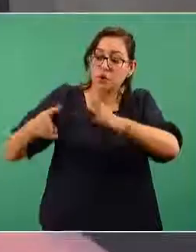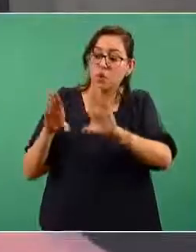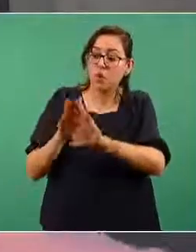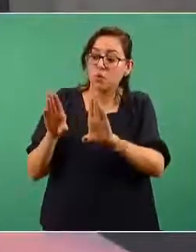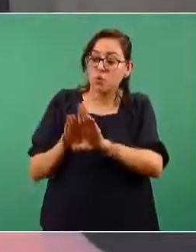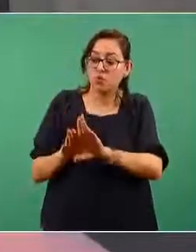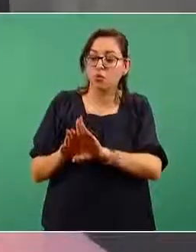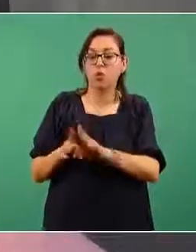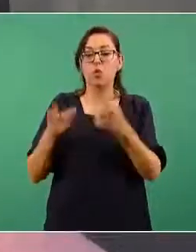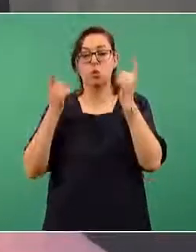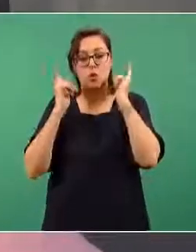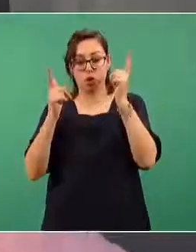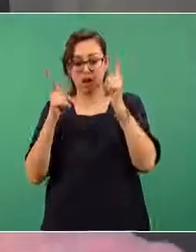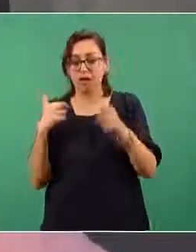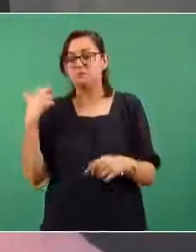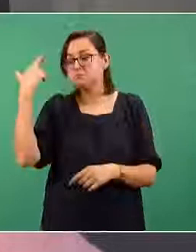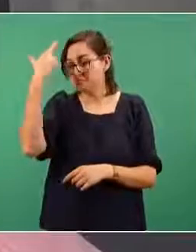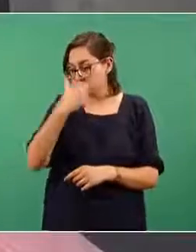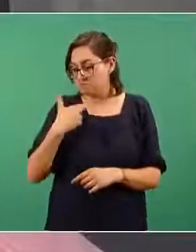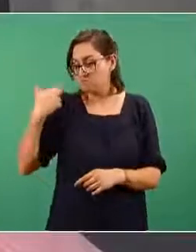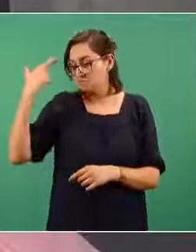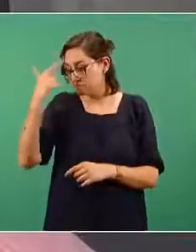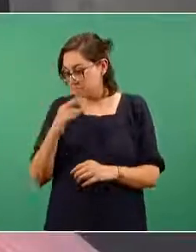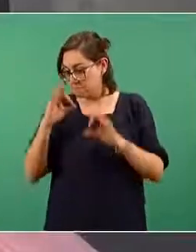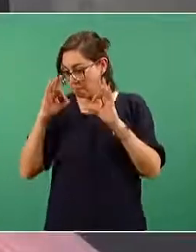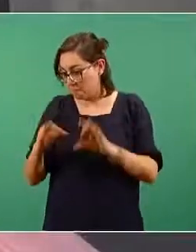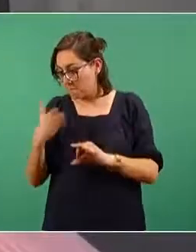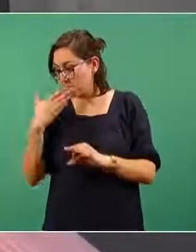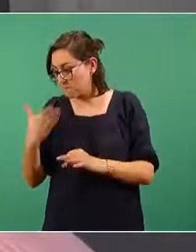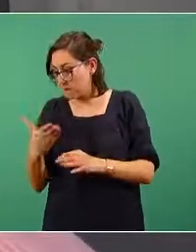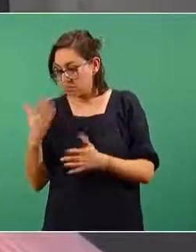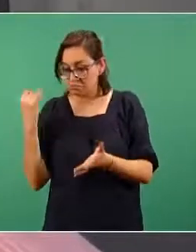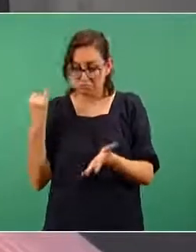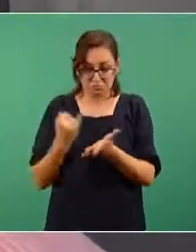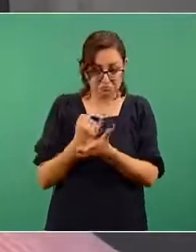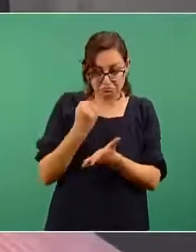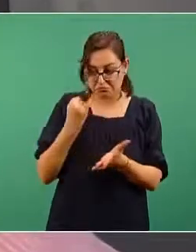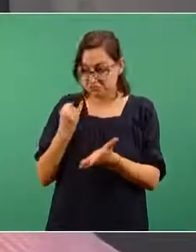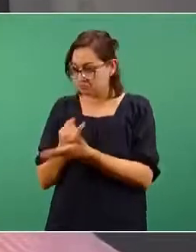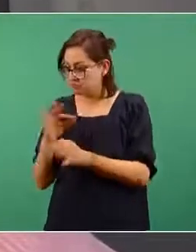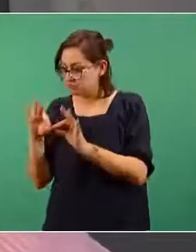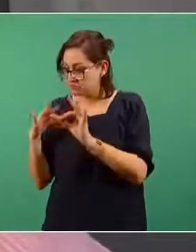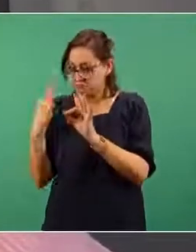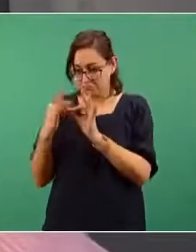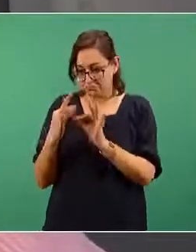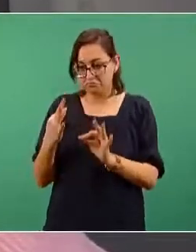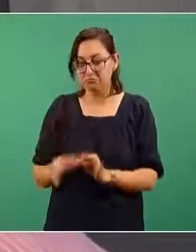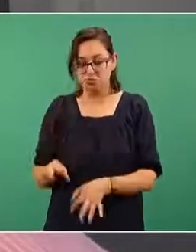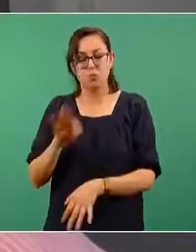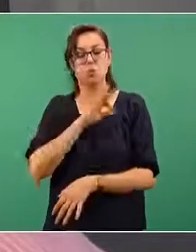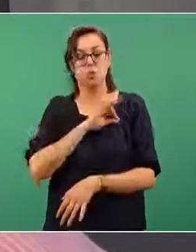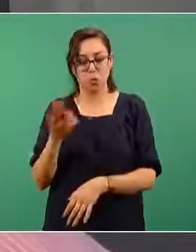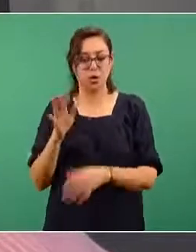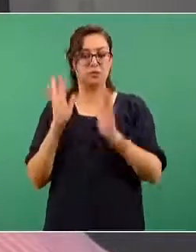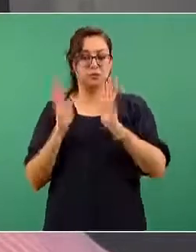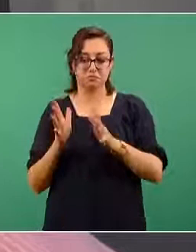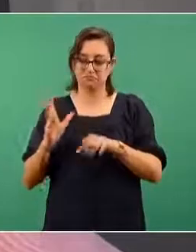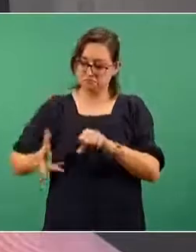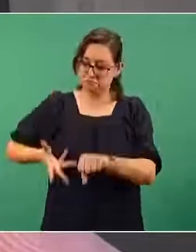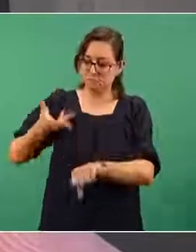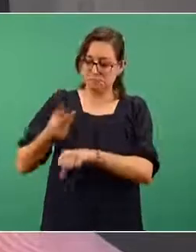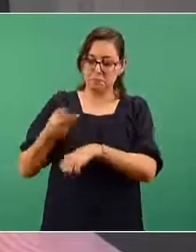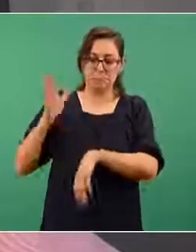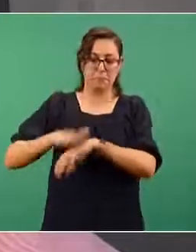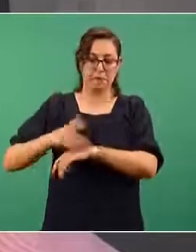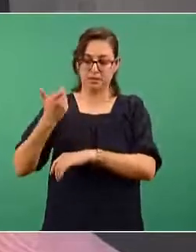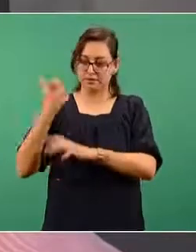sea formalmente evaluado por los mecanismos de dictaminación por pares, que entonces se considere para financiamientos adicionales. Y